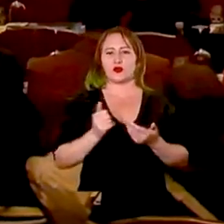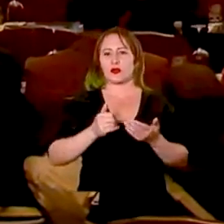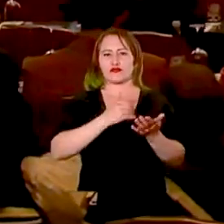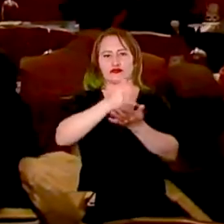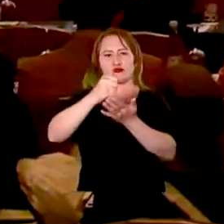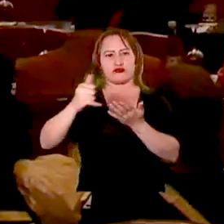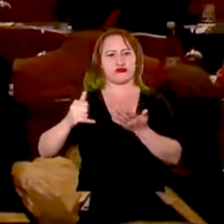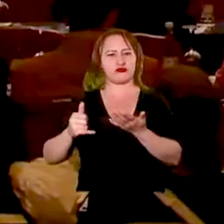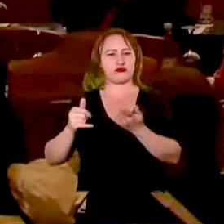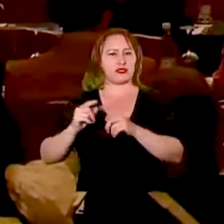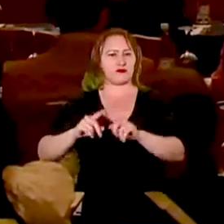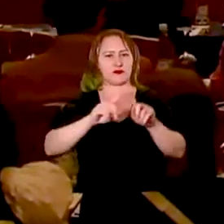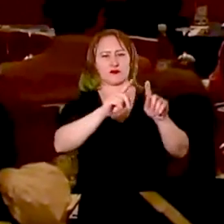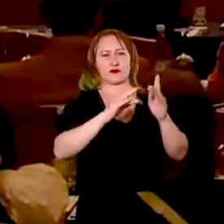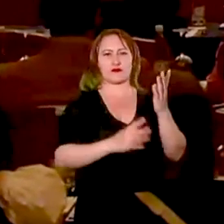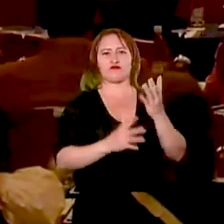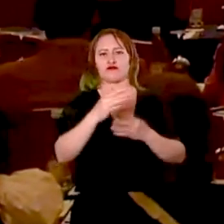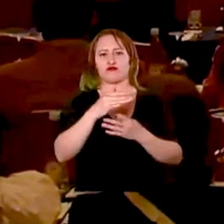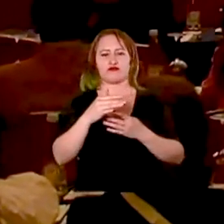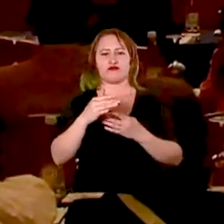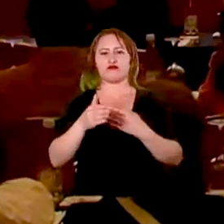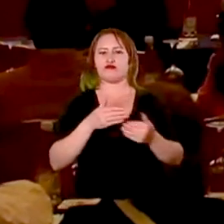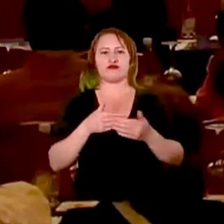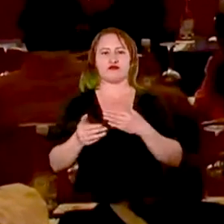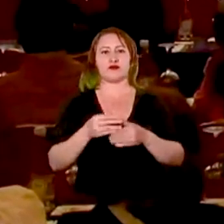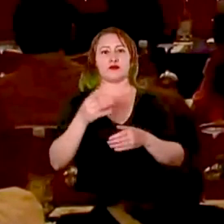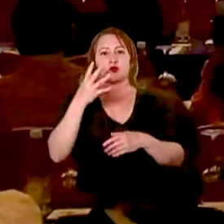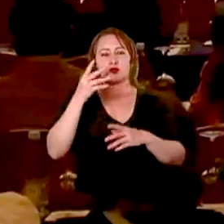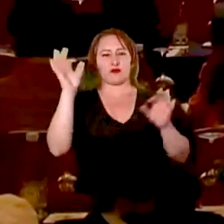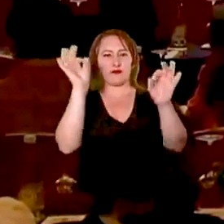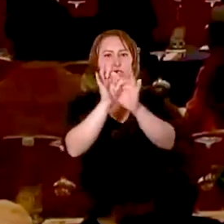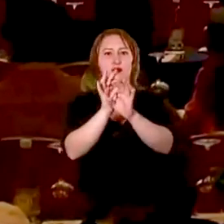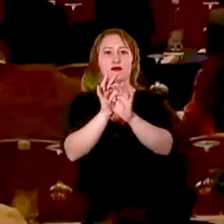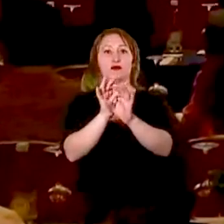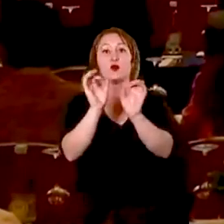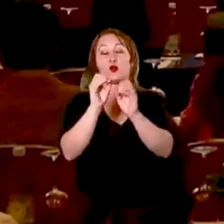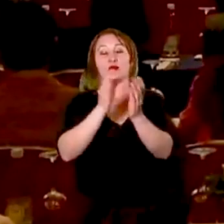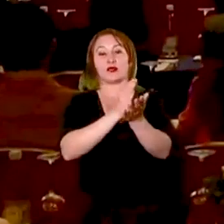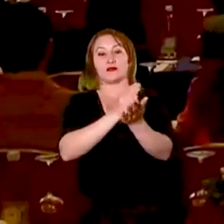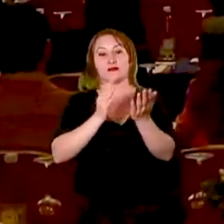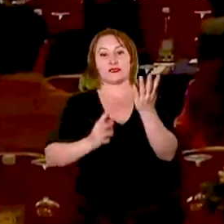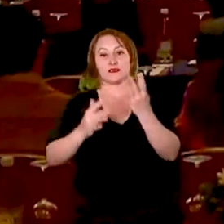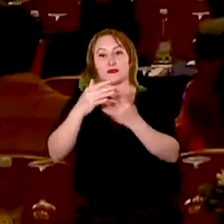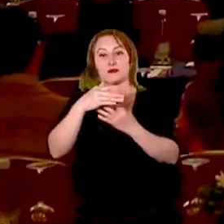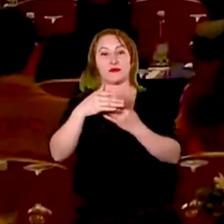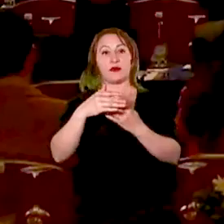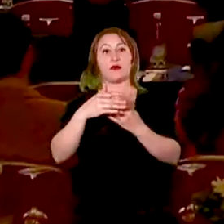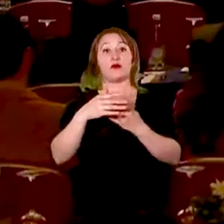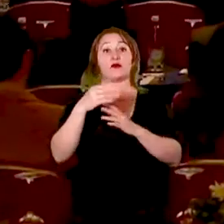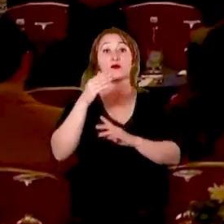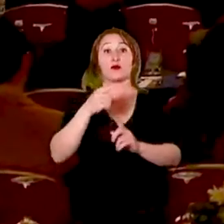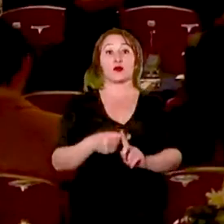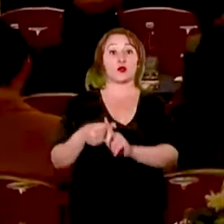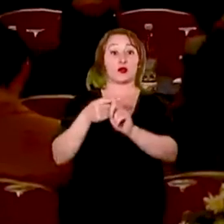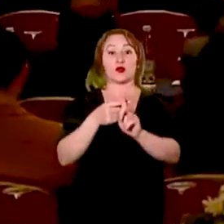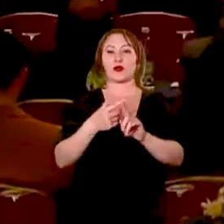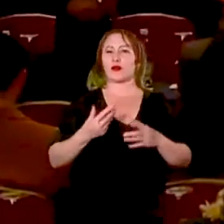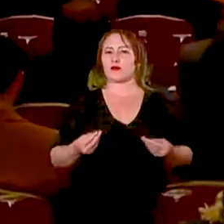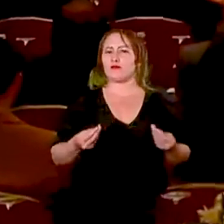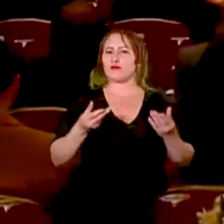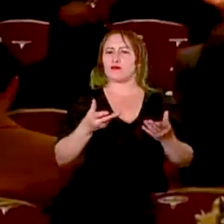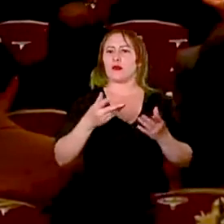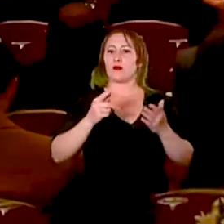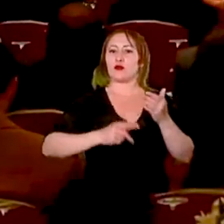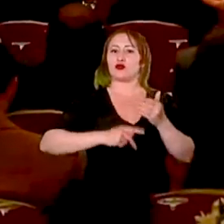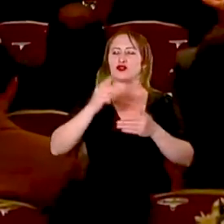tres ejes misionales y de la transversalización de estos cuatro enfoques o ejes transversales. La Procuraduría le ha dado en